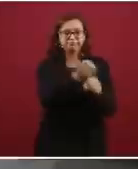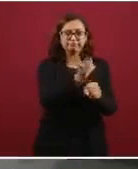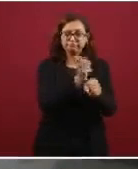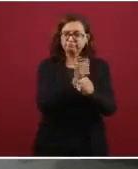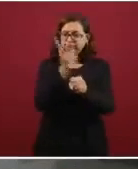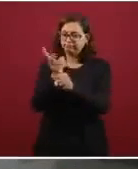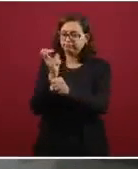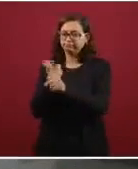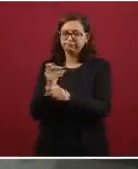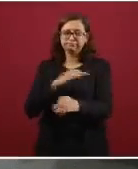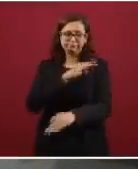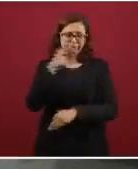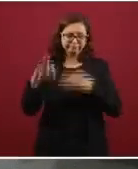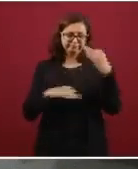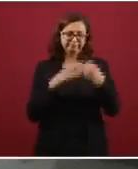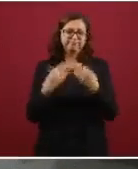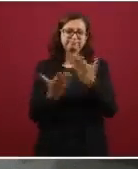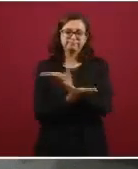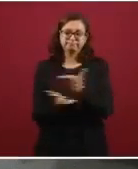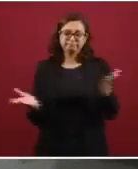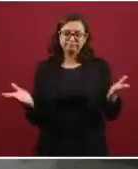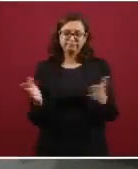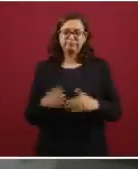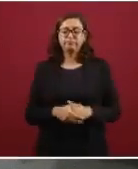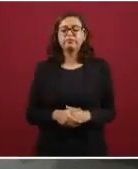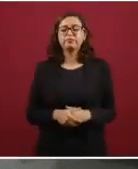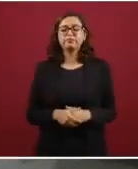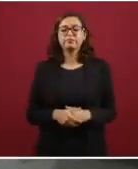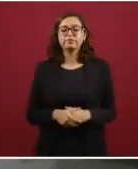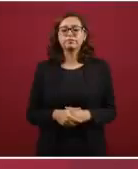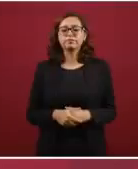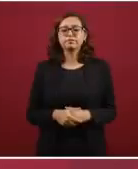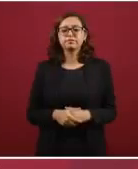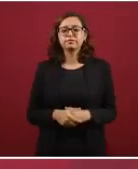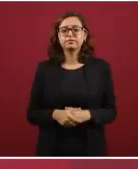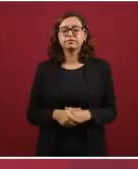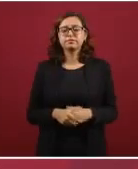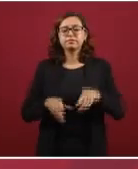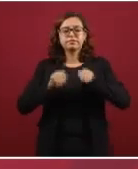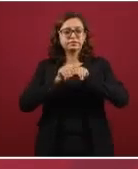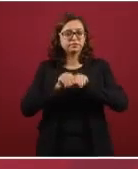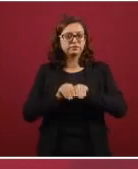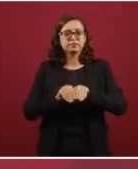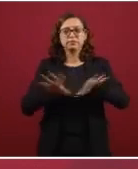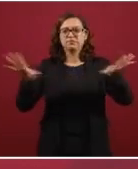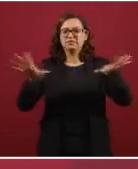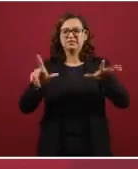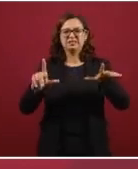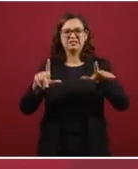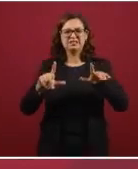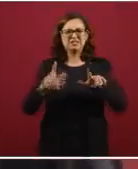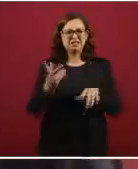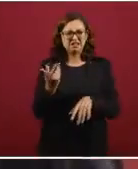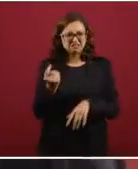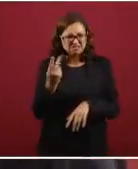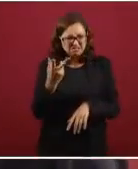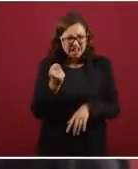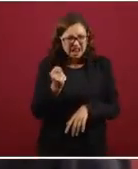invitados. Se va a transmitir, no cadena nacional, eso ya no va a